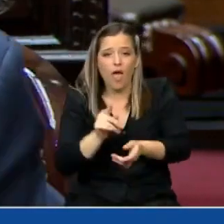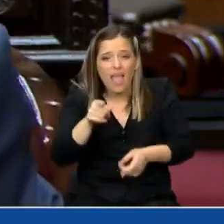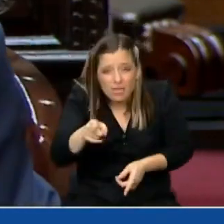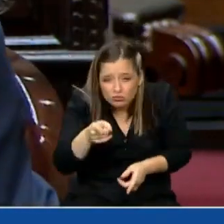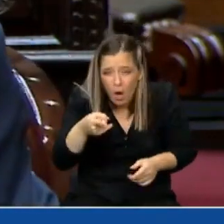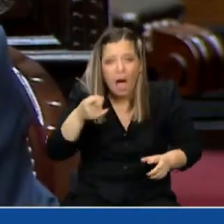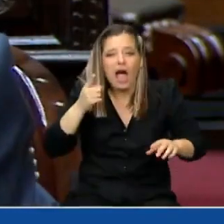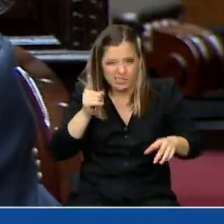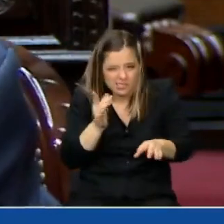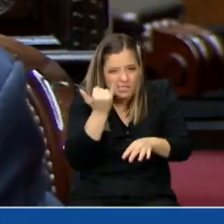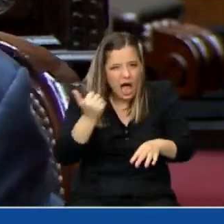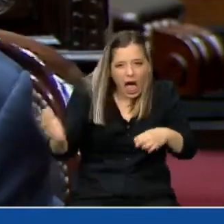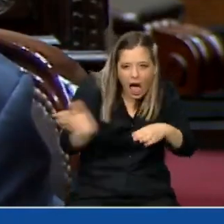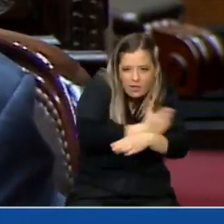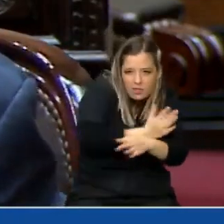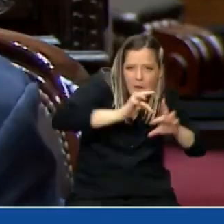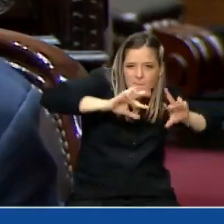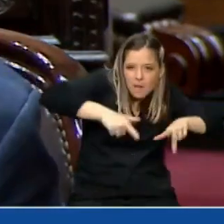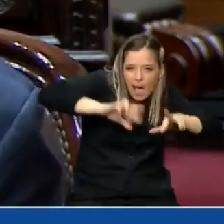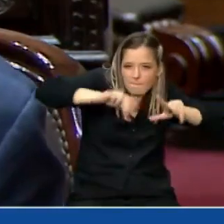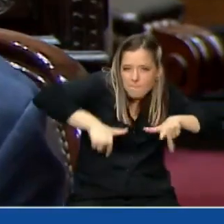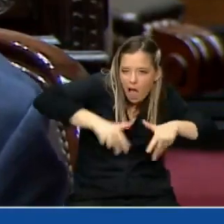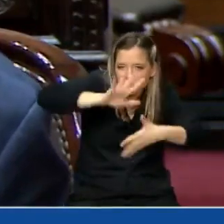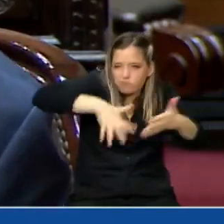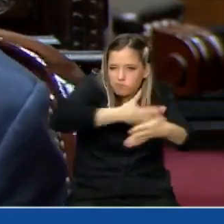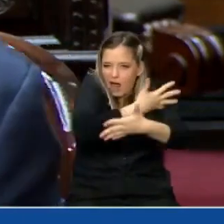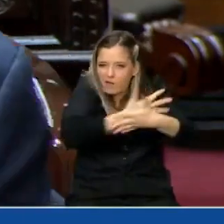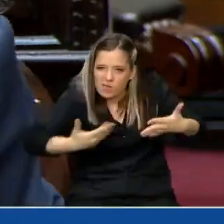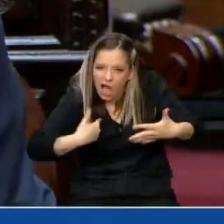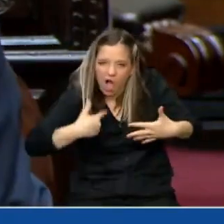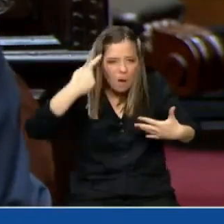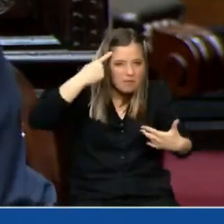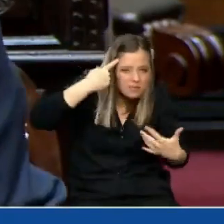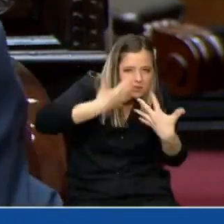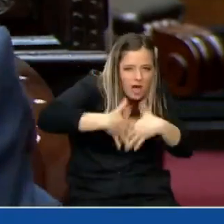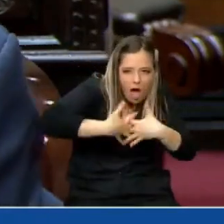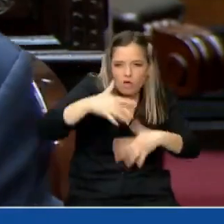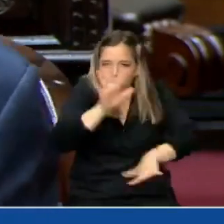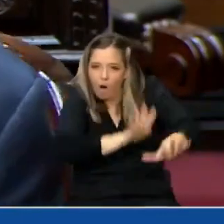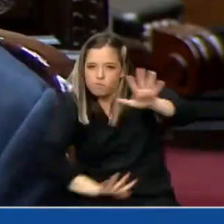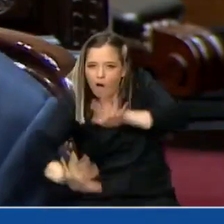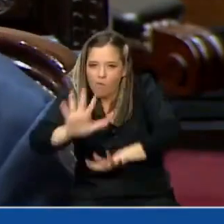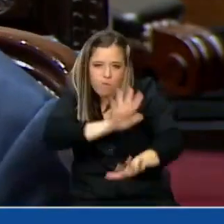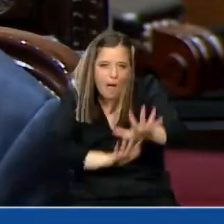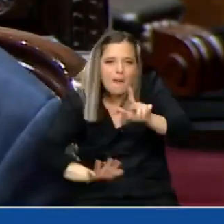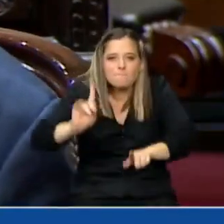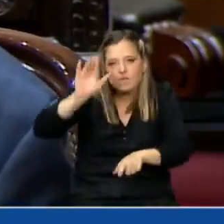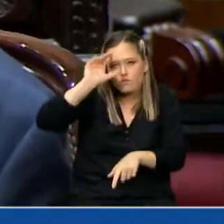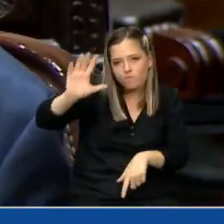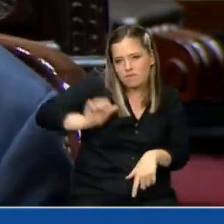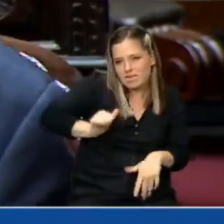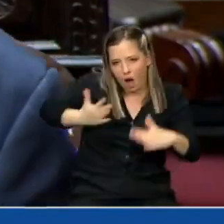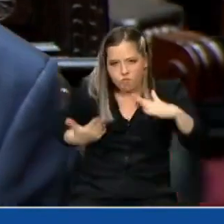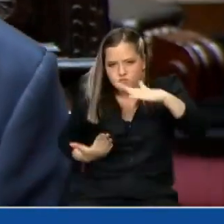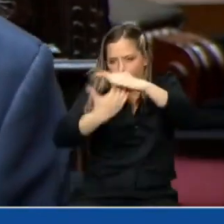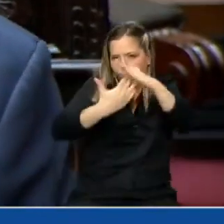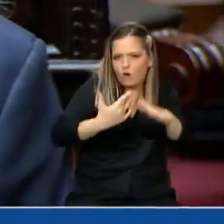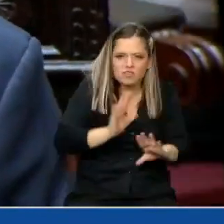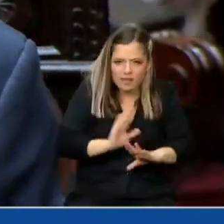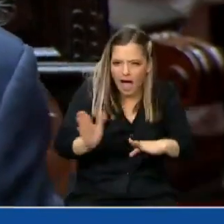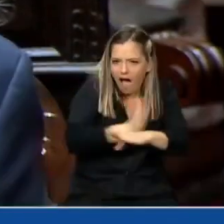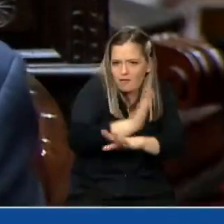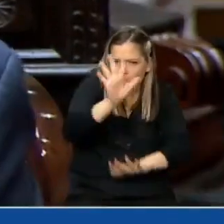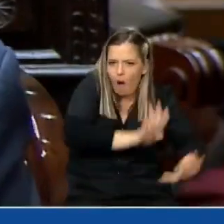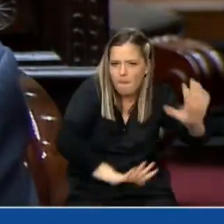sistemático, armado, conducido y supervisado por los altos mandos de las Fuerzas Armadas.